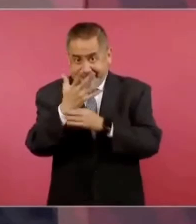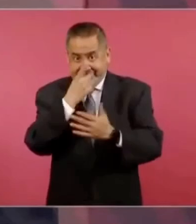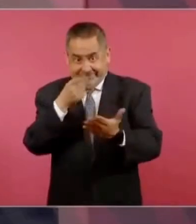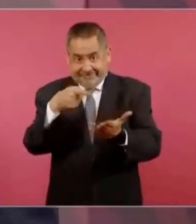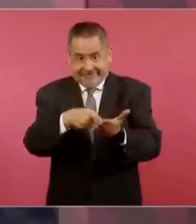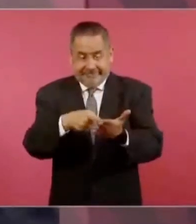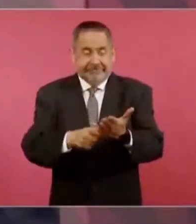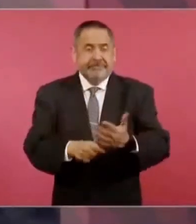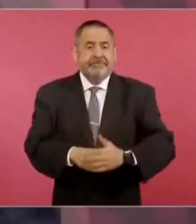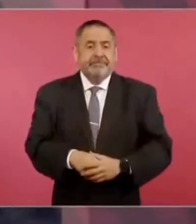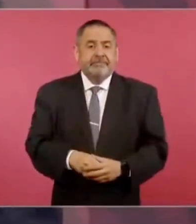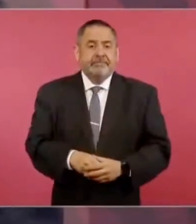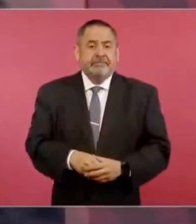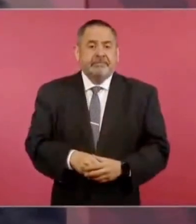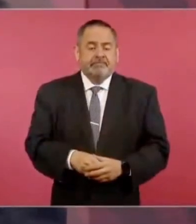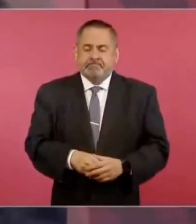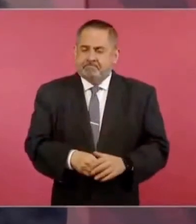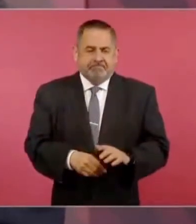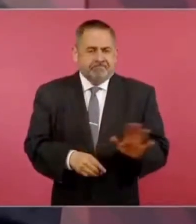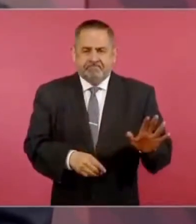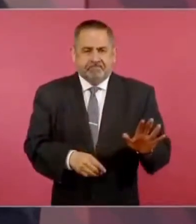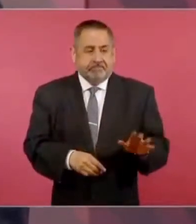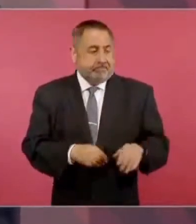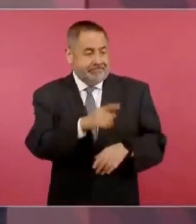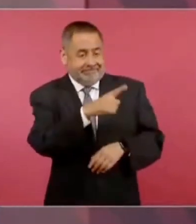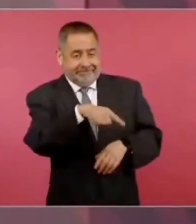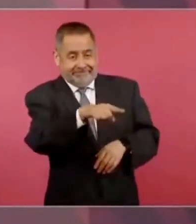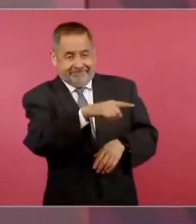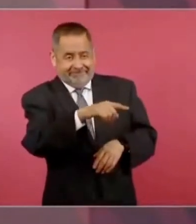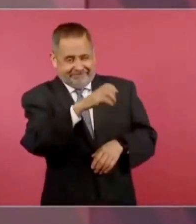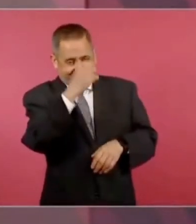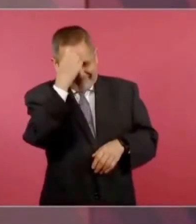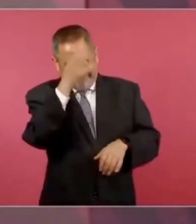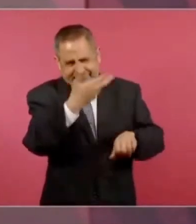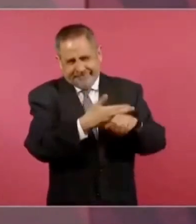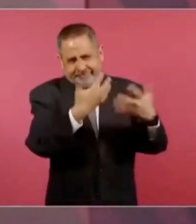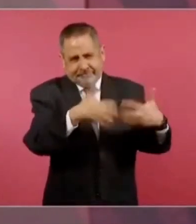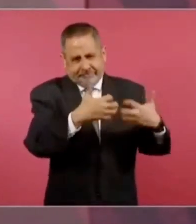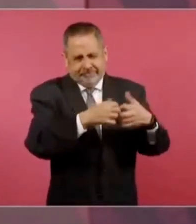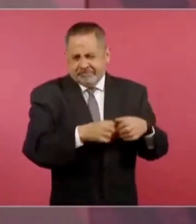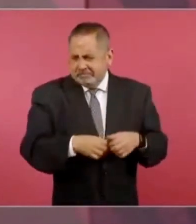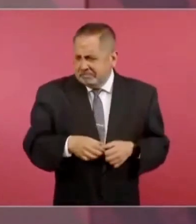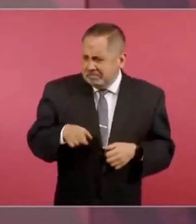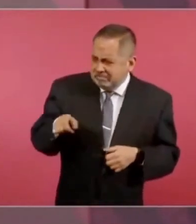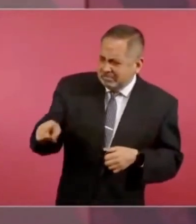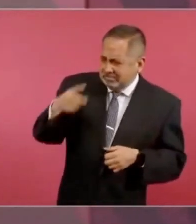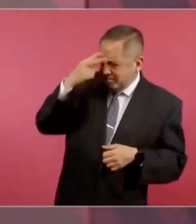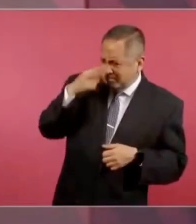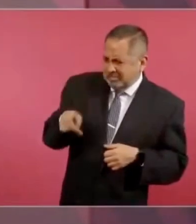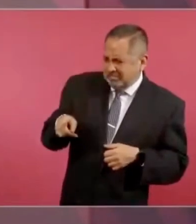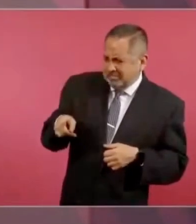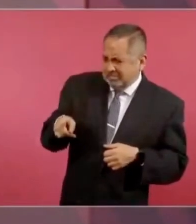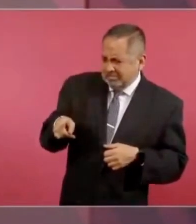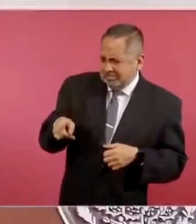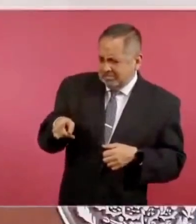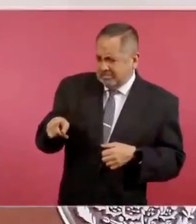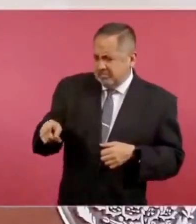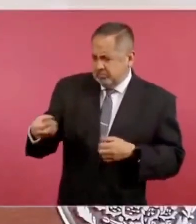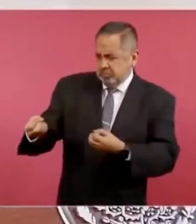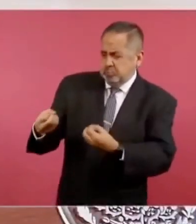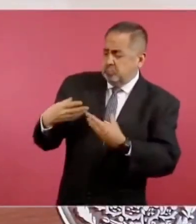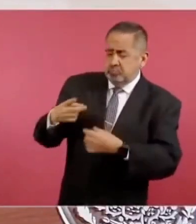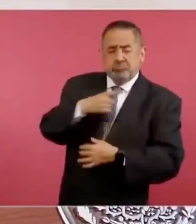textualmente, pues consideran que los mexicanos nacieron para